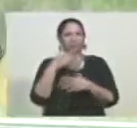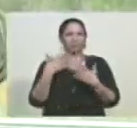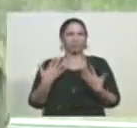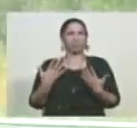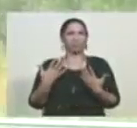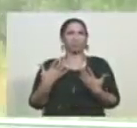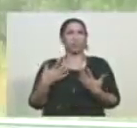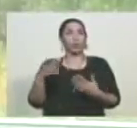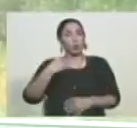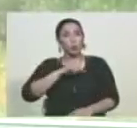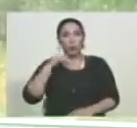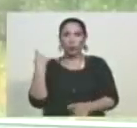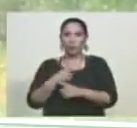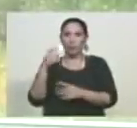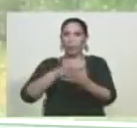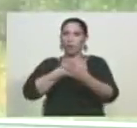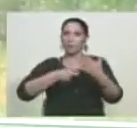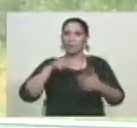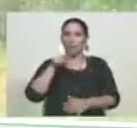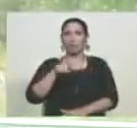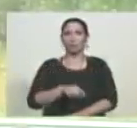Nosotros tenemos que eliminar eso.